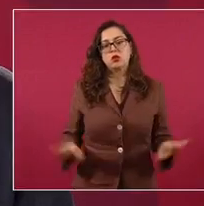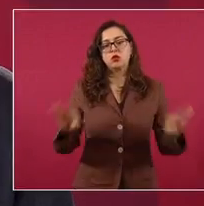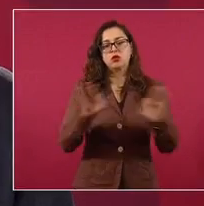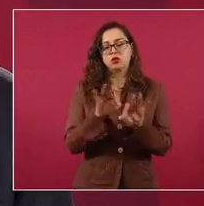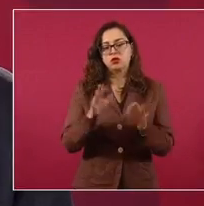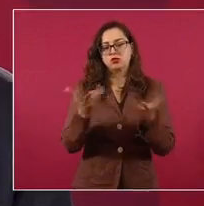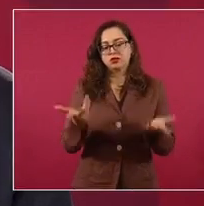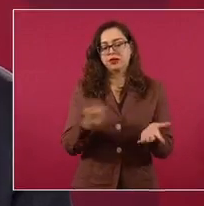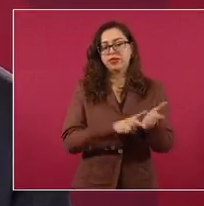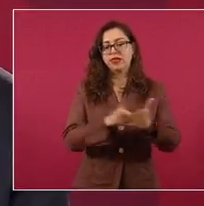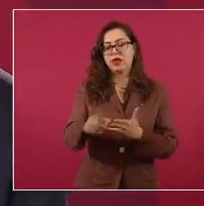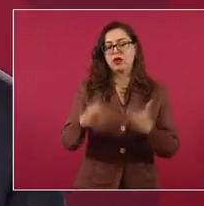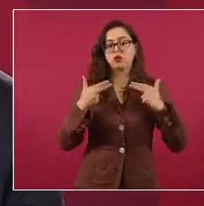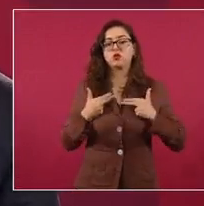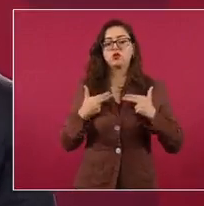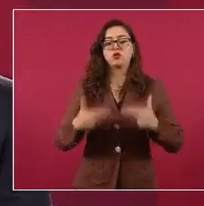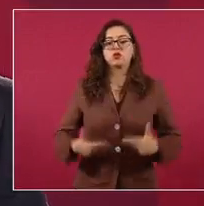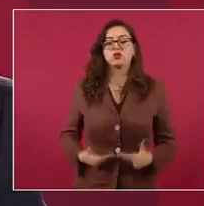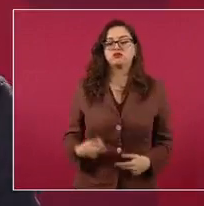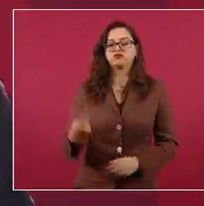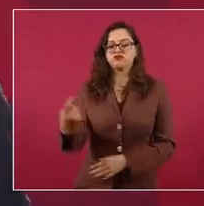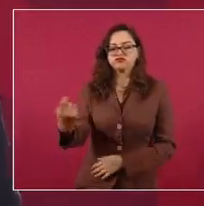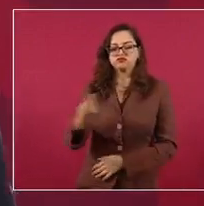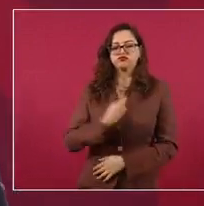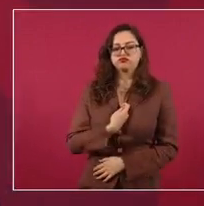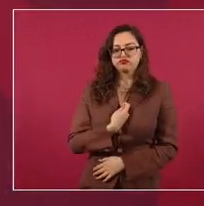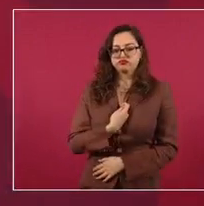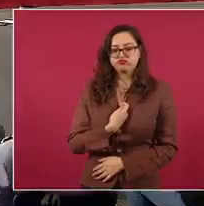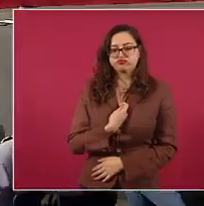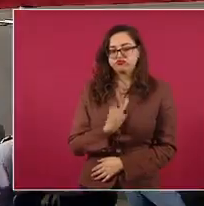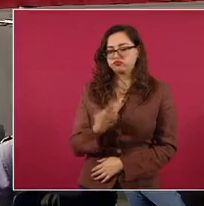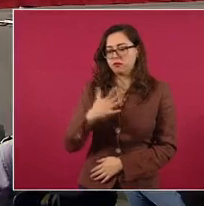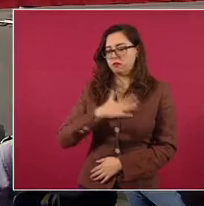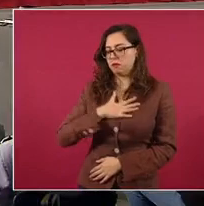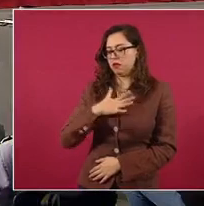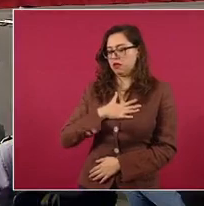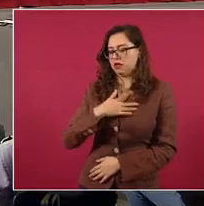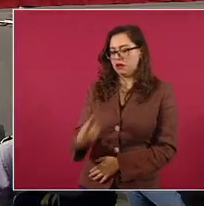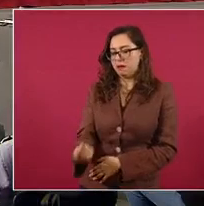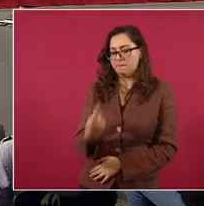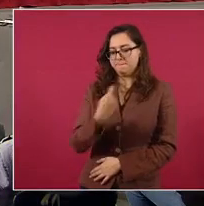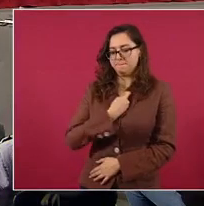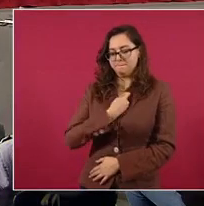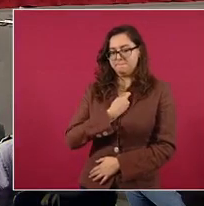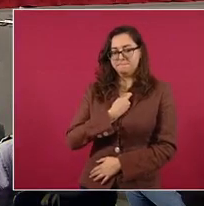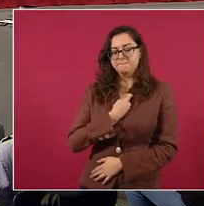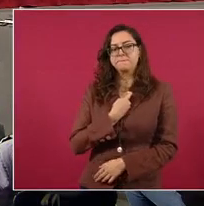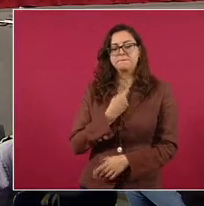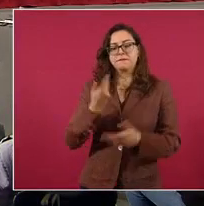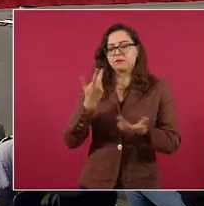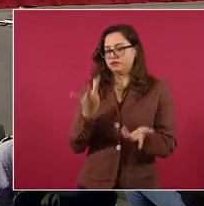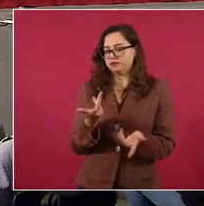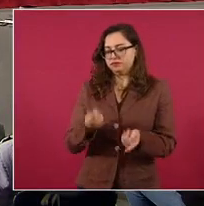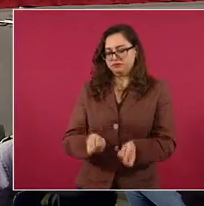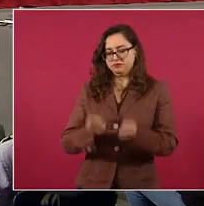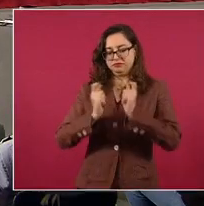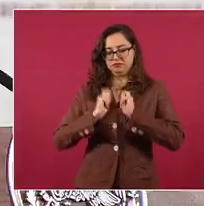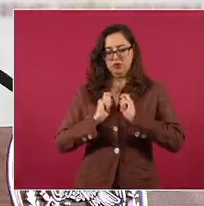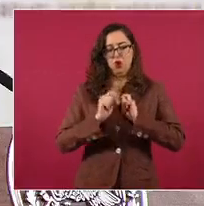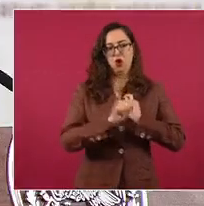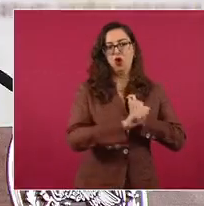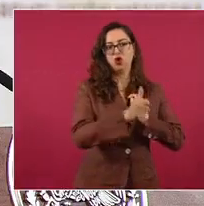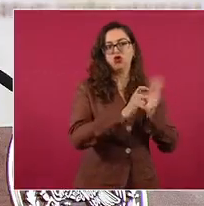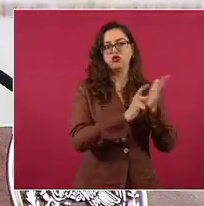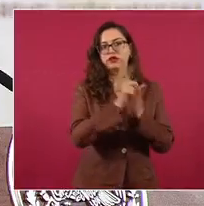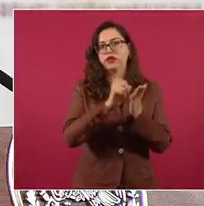humano fundamental, que es el derecho a la identidad de las personas. Es el derecho clave para acceder a todos los derechos.